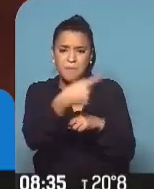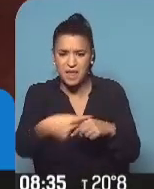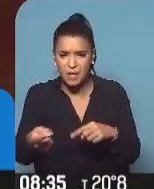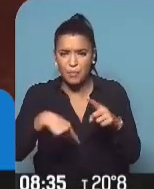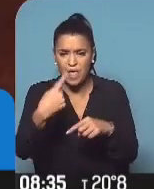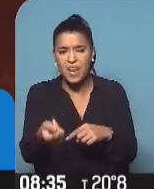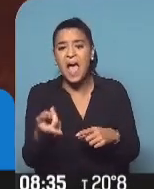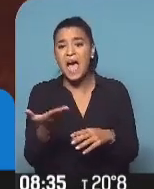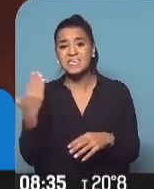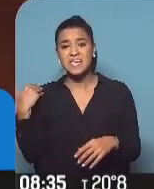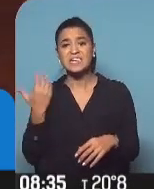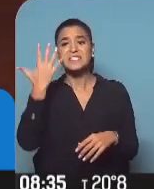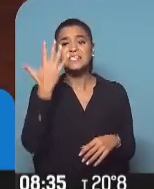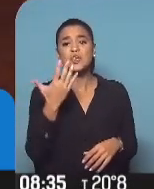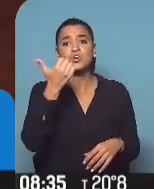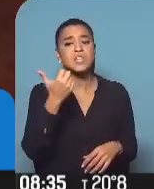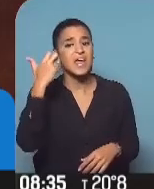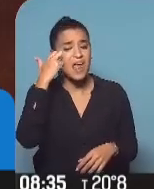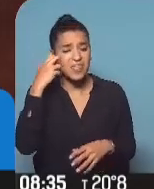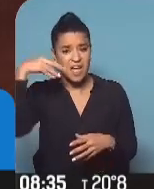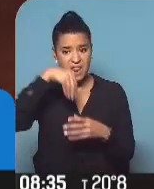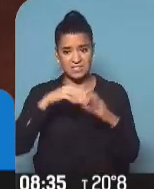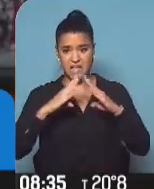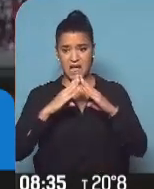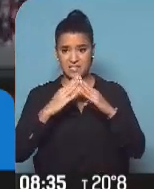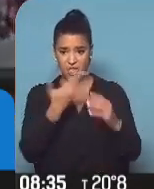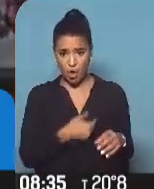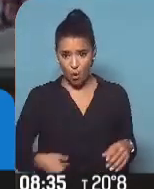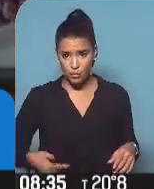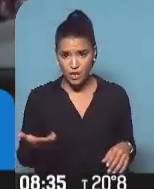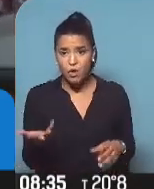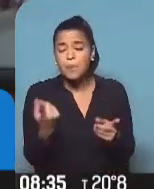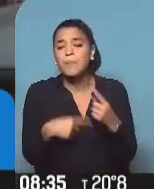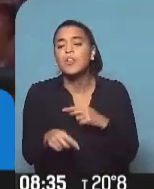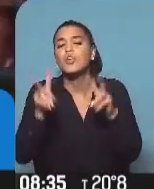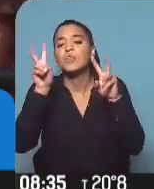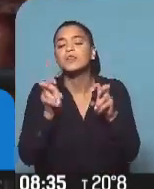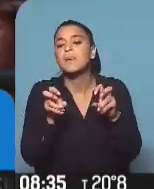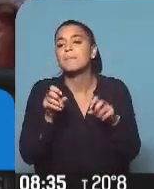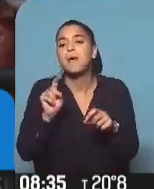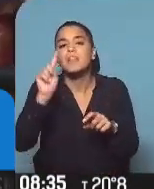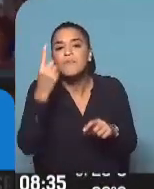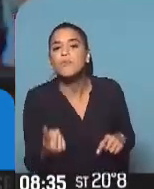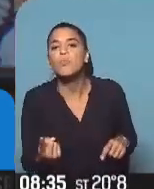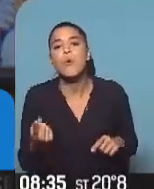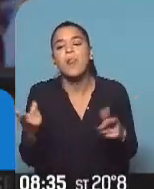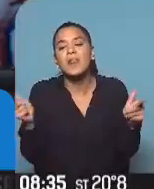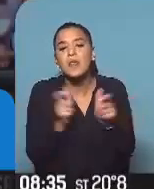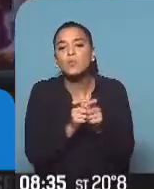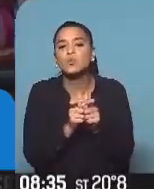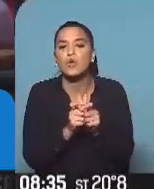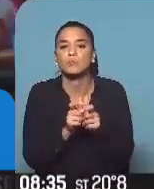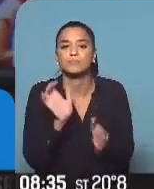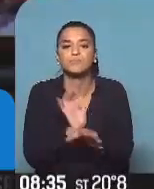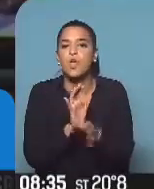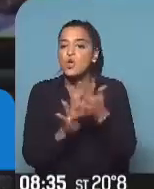ahora. Ayer hubo por lo menos 5 o 6 radicales en Casa de Gobierno, pero son cuestiones individuales, van y vienen, son reuniones que de alguna